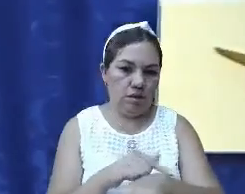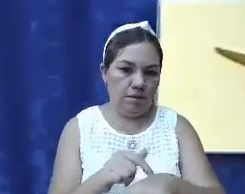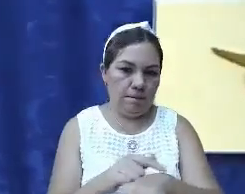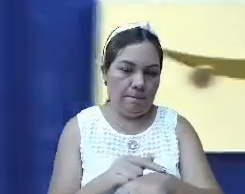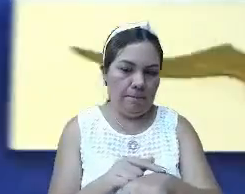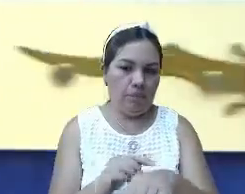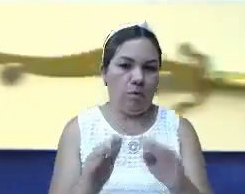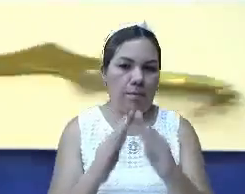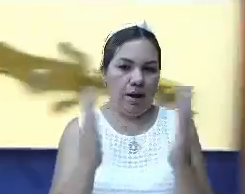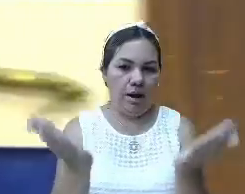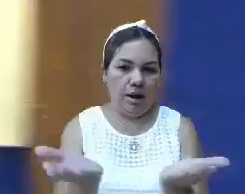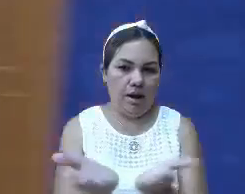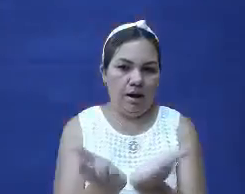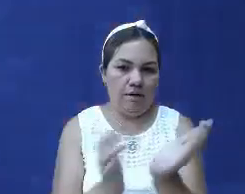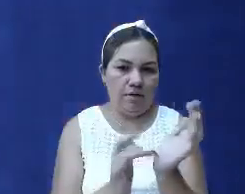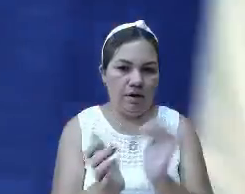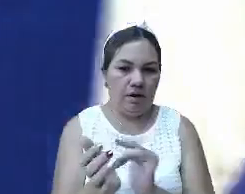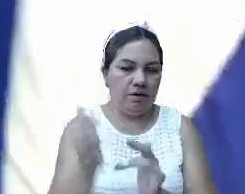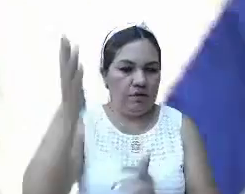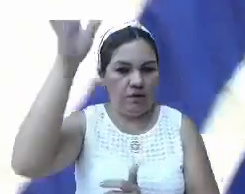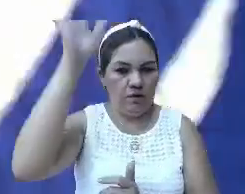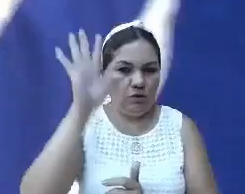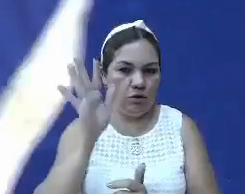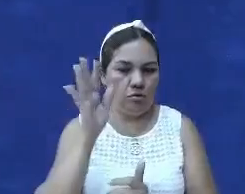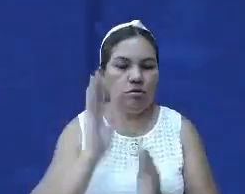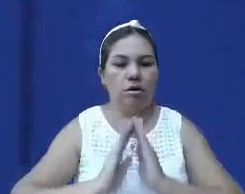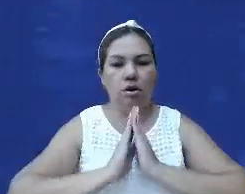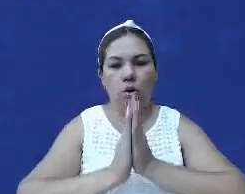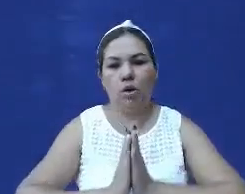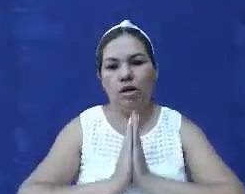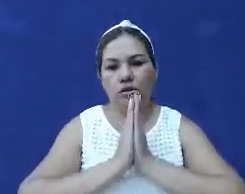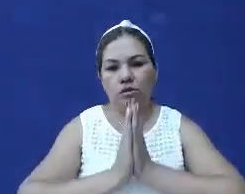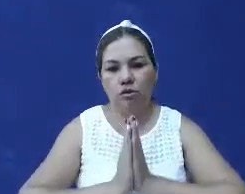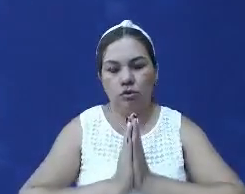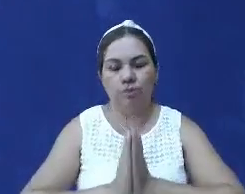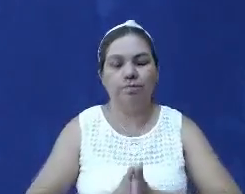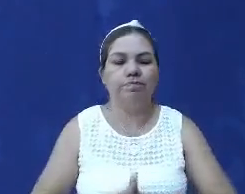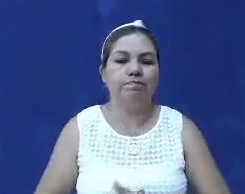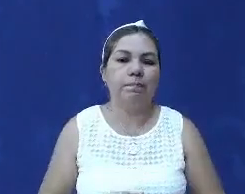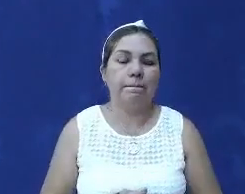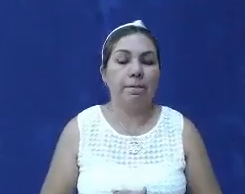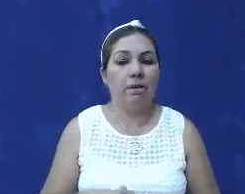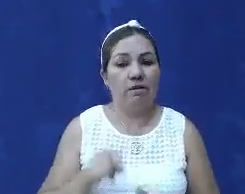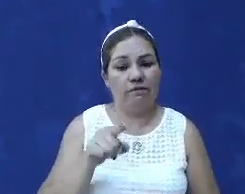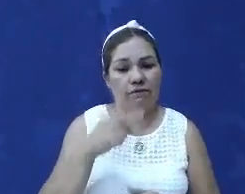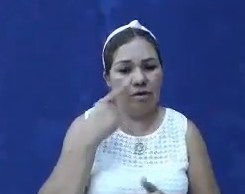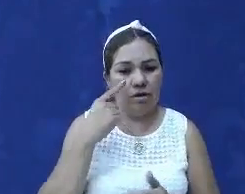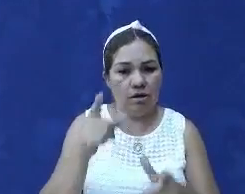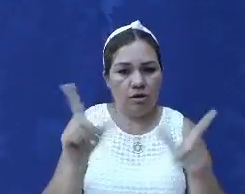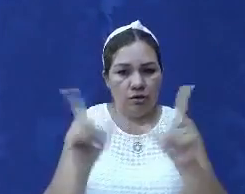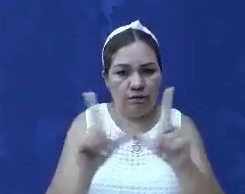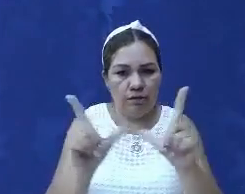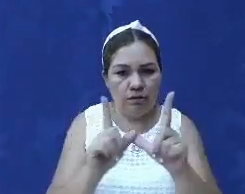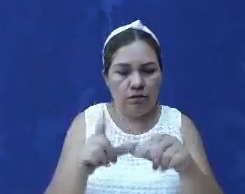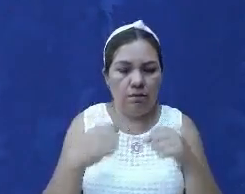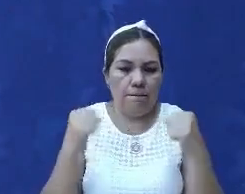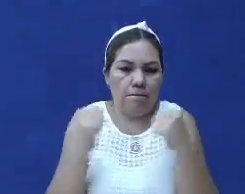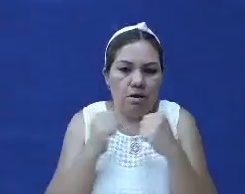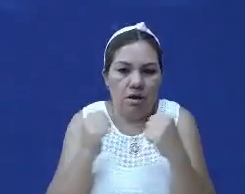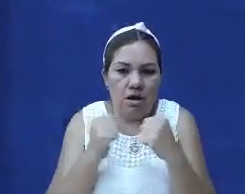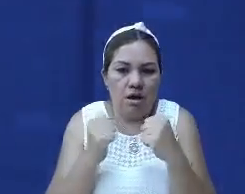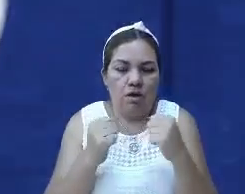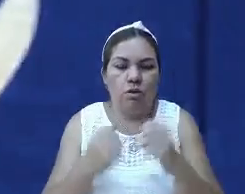oración que permitir que lo que sale en la noticia me infunda miedo, me infunda temor,